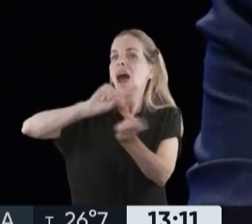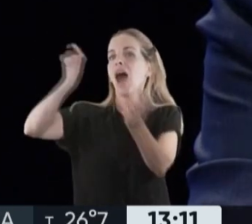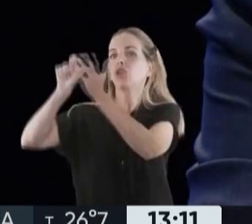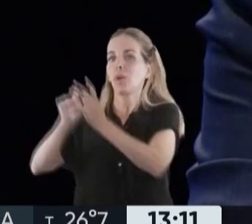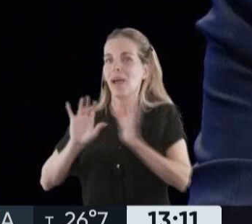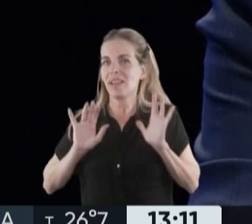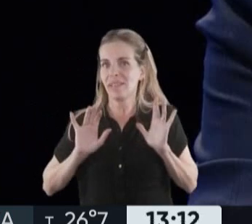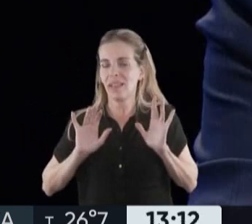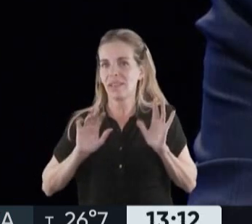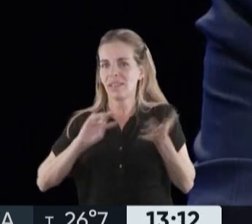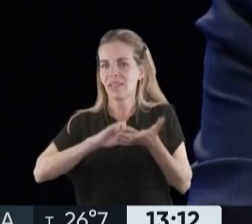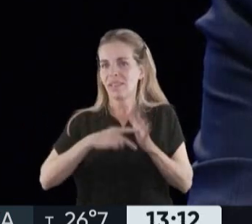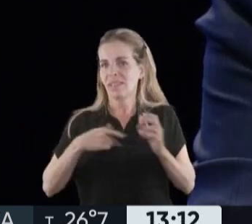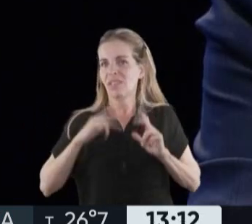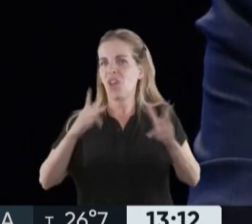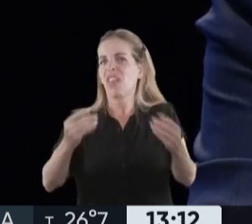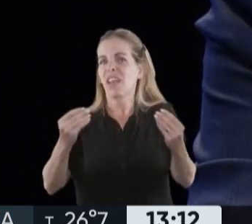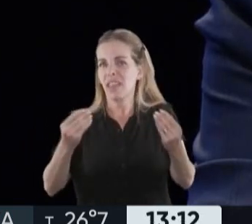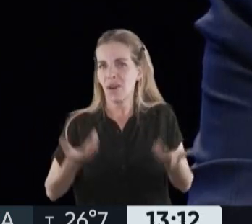¿Qué quiero decir con esto? Que